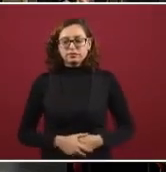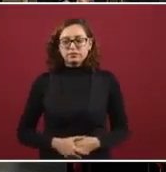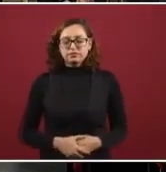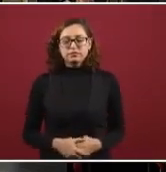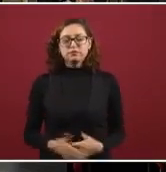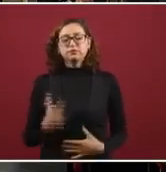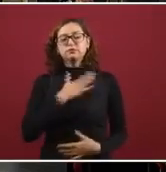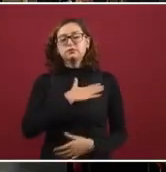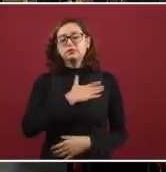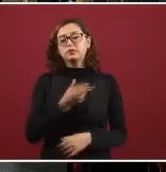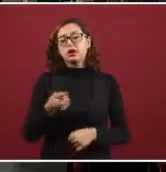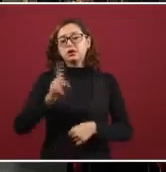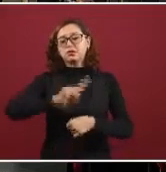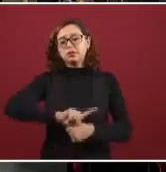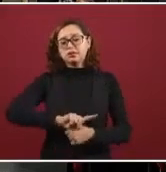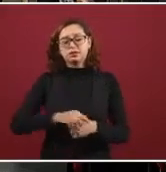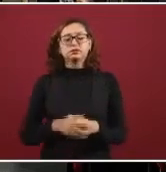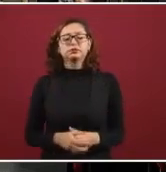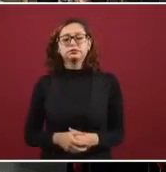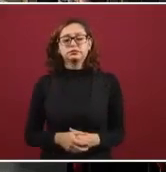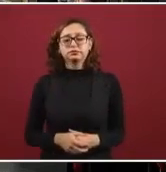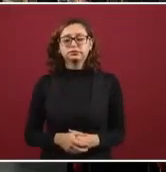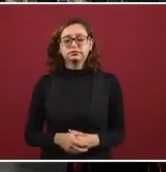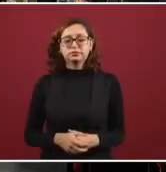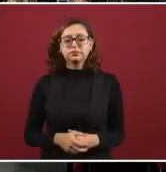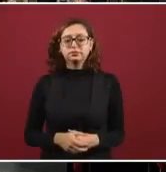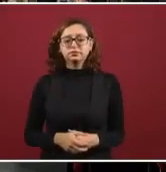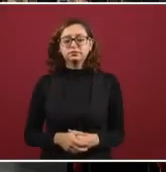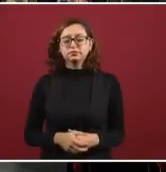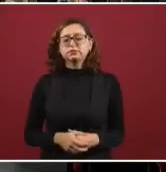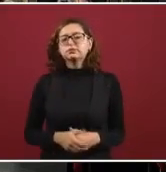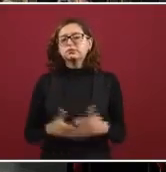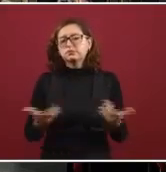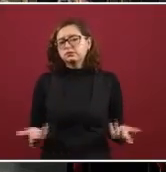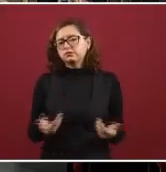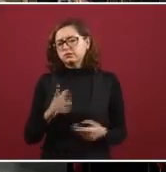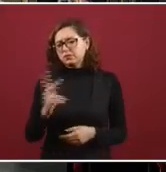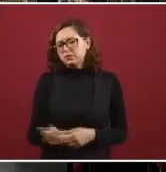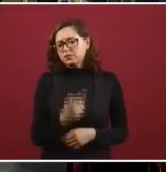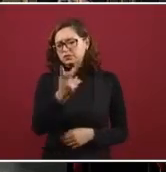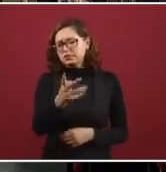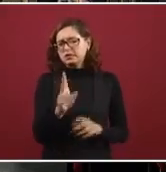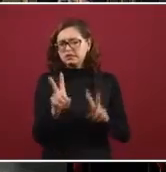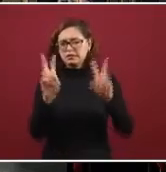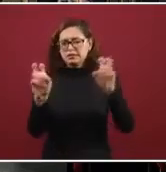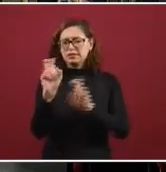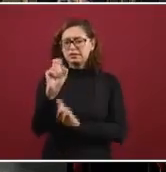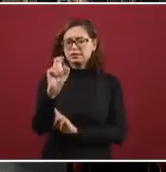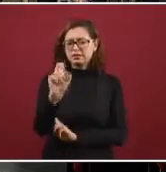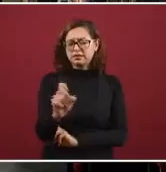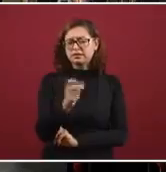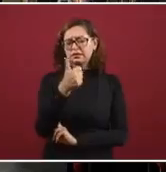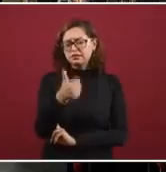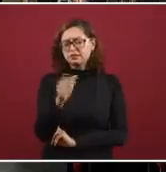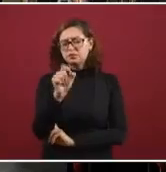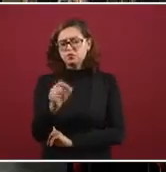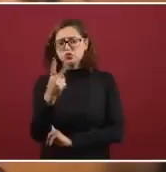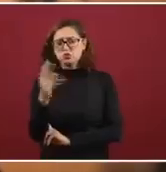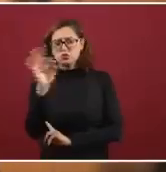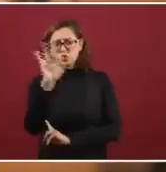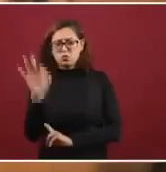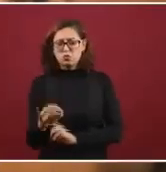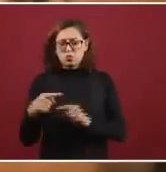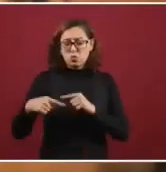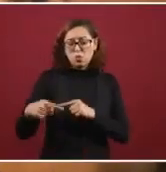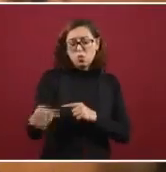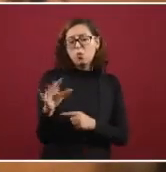Canciller, buenos días. Preguntarle sobre esta reducción de 36.2%. En 45 días el gobierno